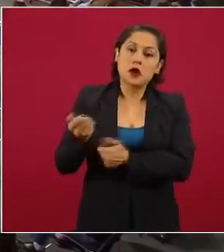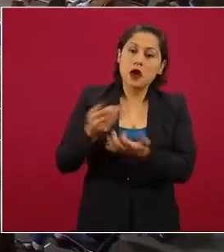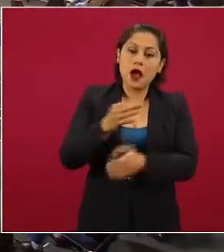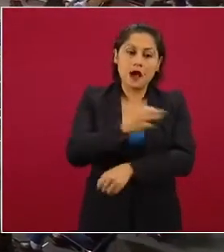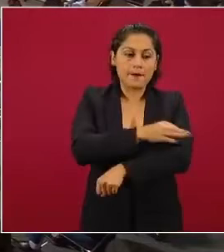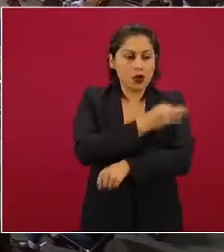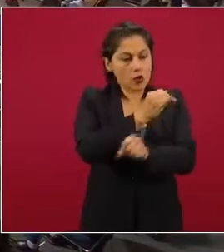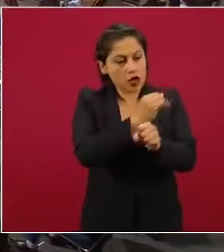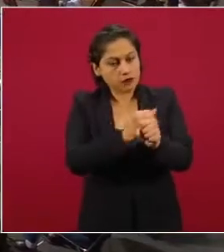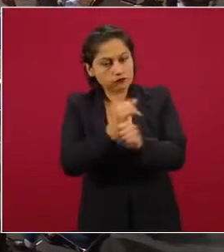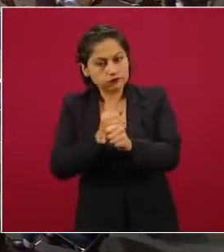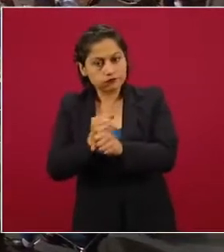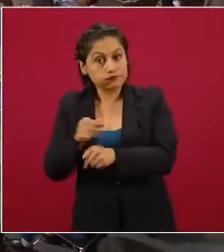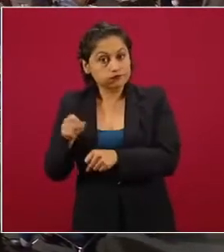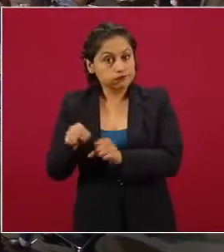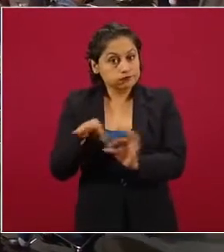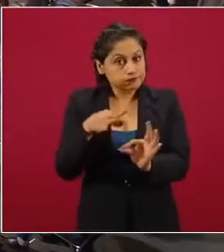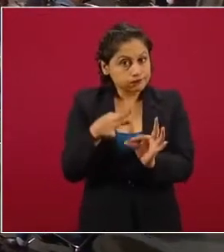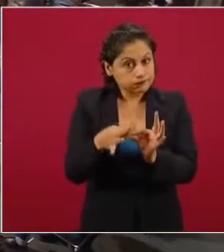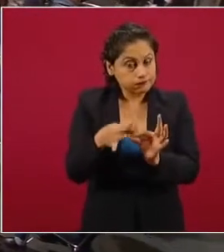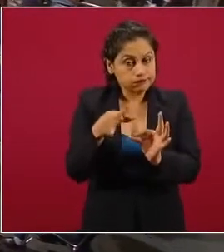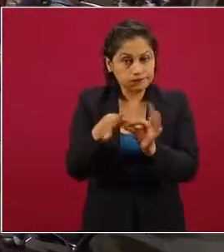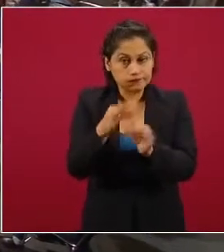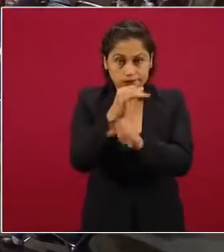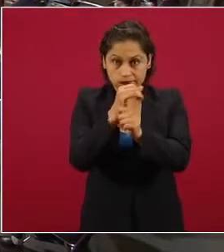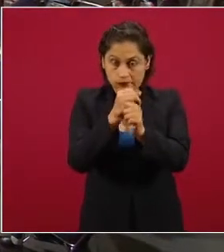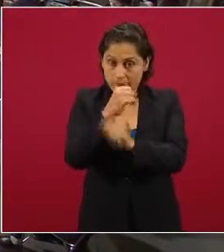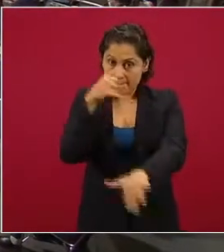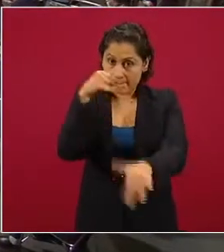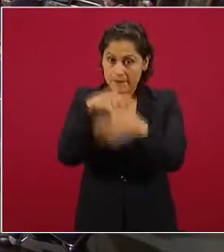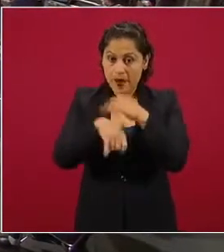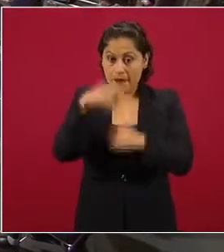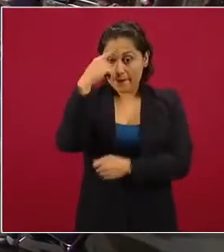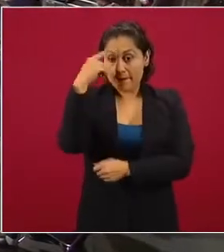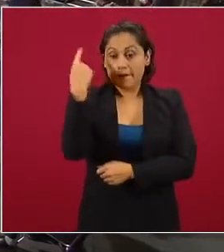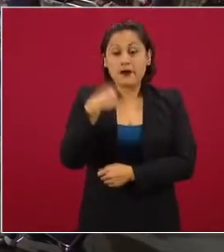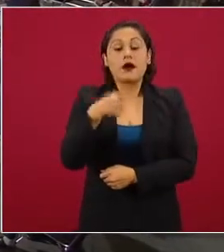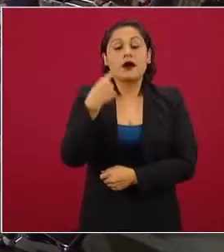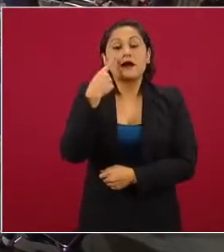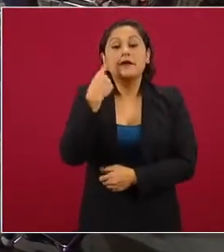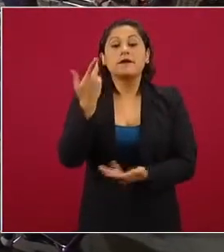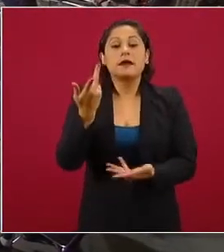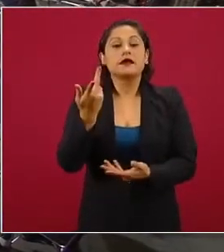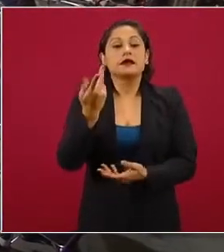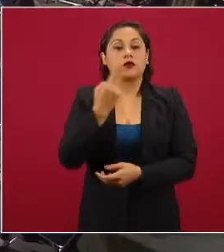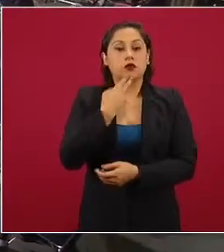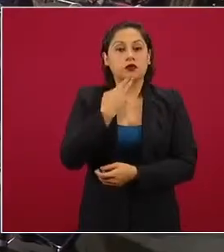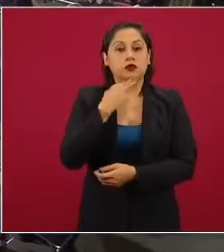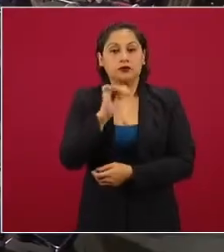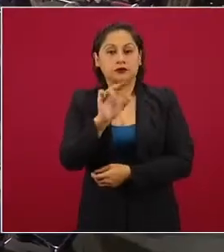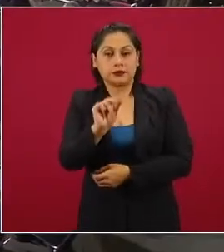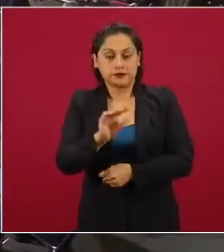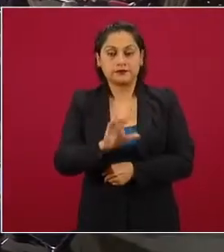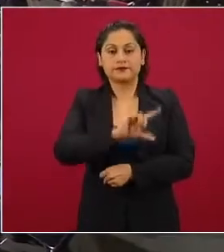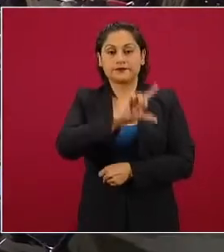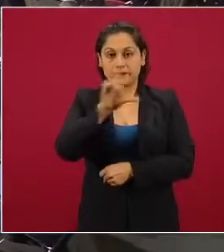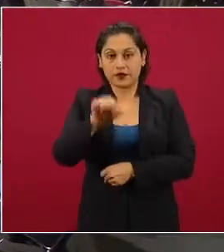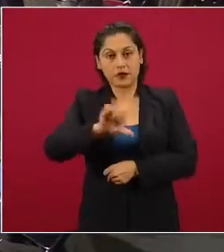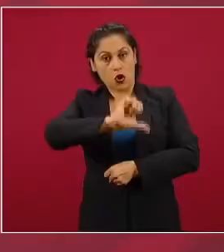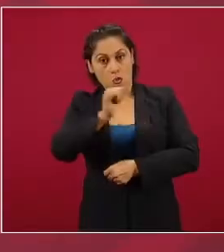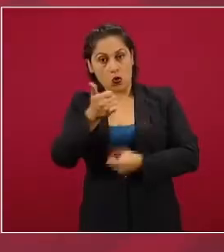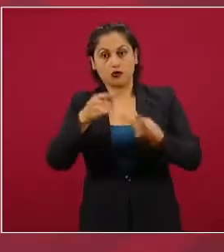ver precisamente estas calidades y estas potenciales de ser útiles. Luego tenemos un grupo